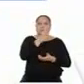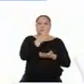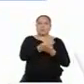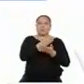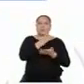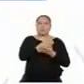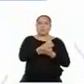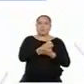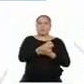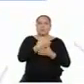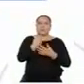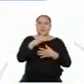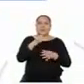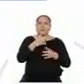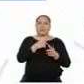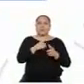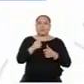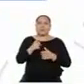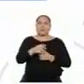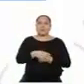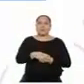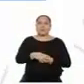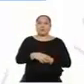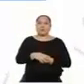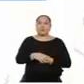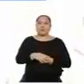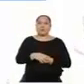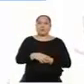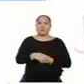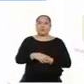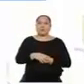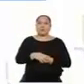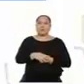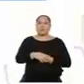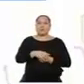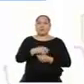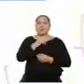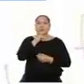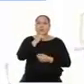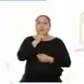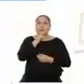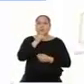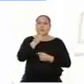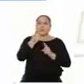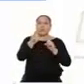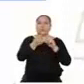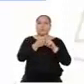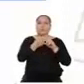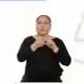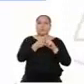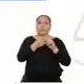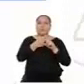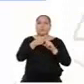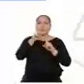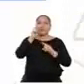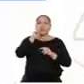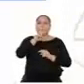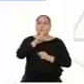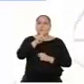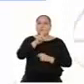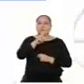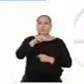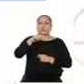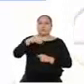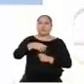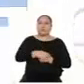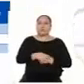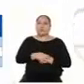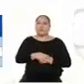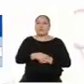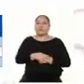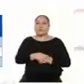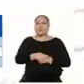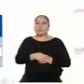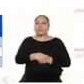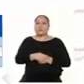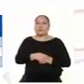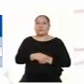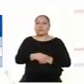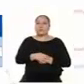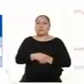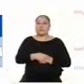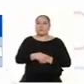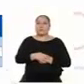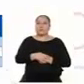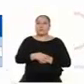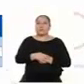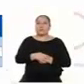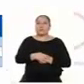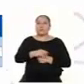taza de leche ya la tengo Entonces, solo me falta multiplicar por dos los nutrientes de la manzana Para los carbohidratos